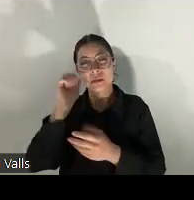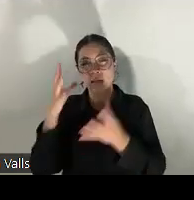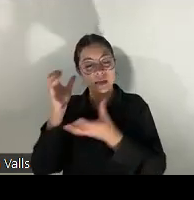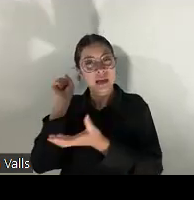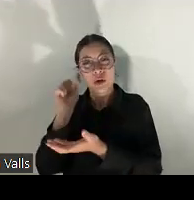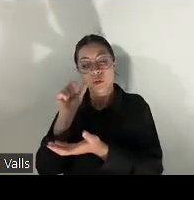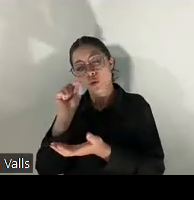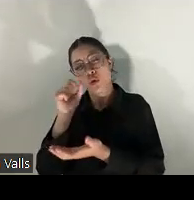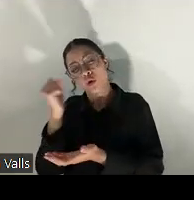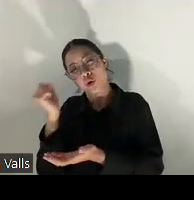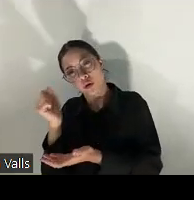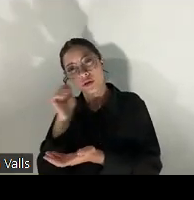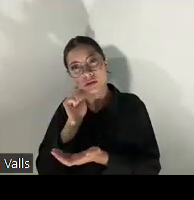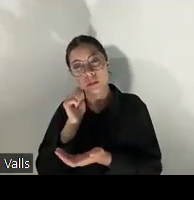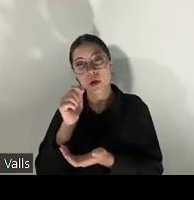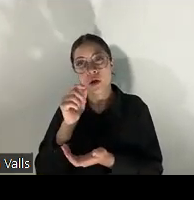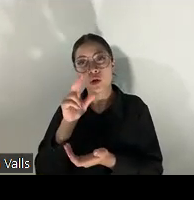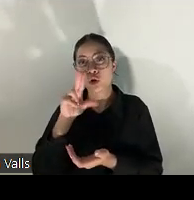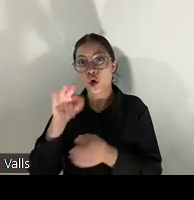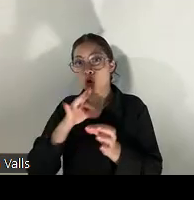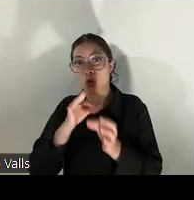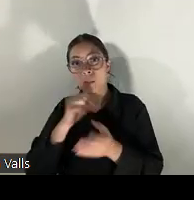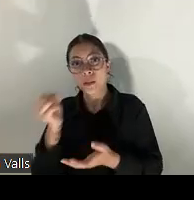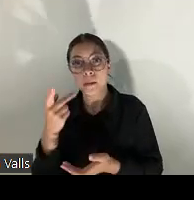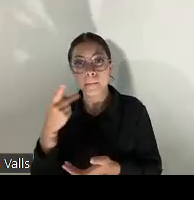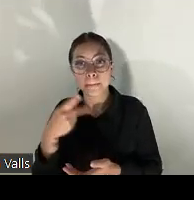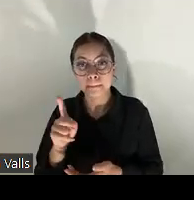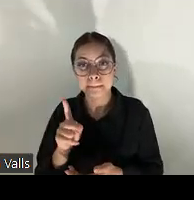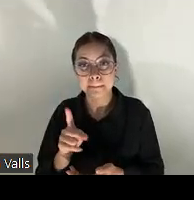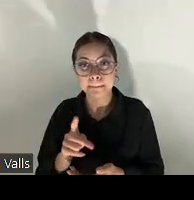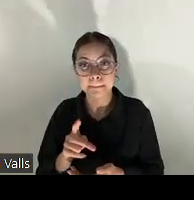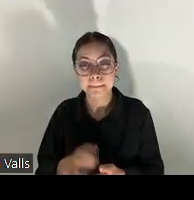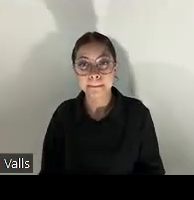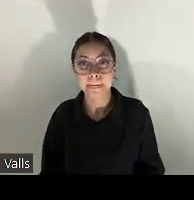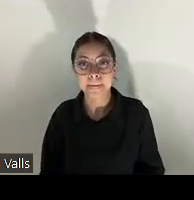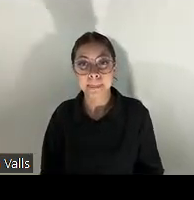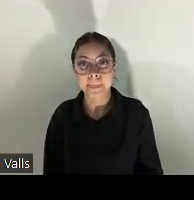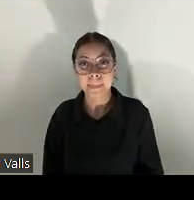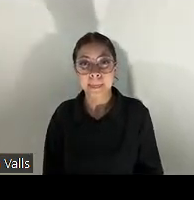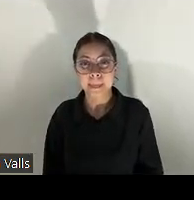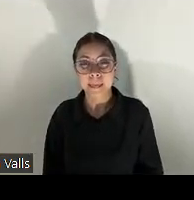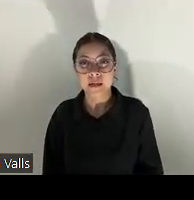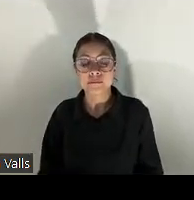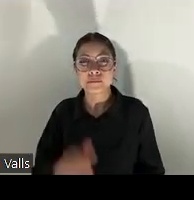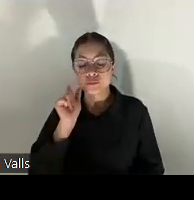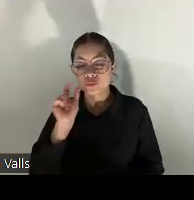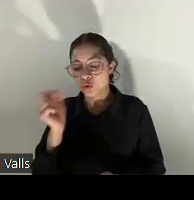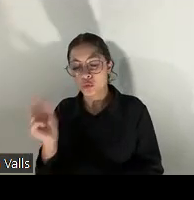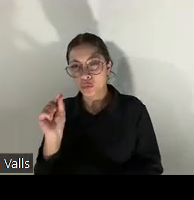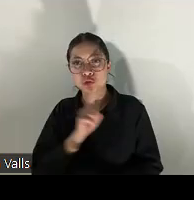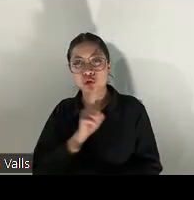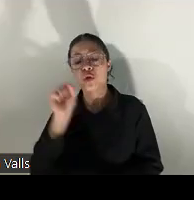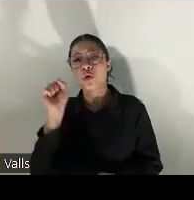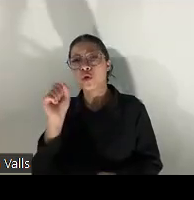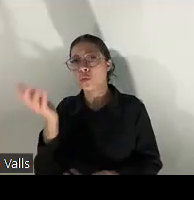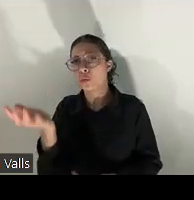colgadita un poquito hacia atrás, no en gota, pero al ir llegando a la vertical vemos cómo se va alineando, la mantiene unos segundos y esto pasa desde